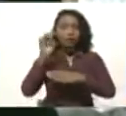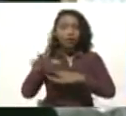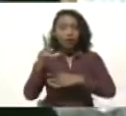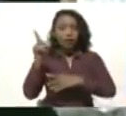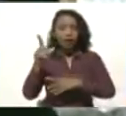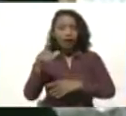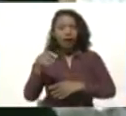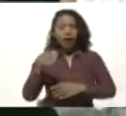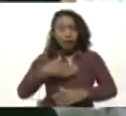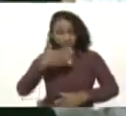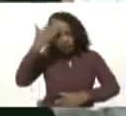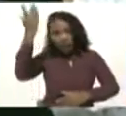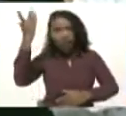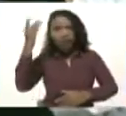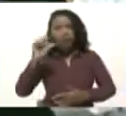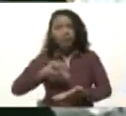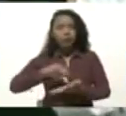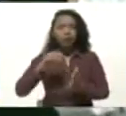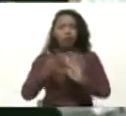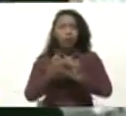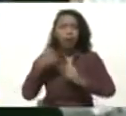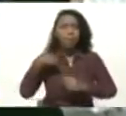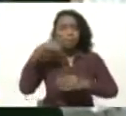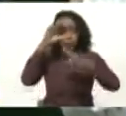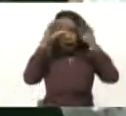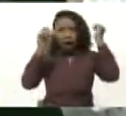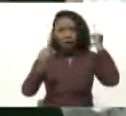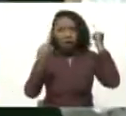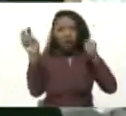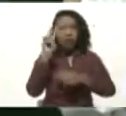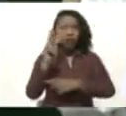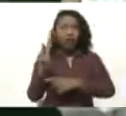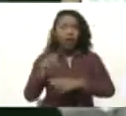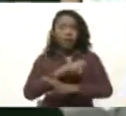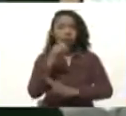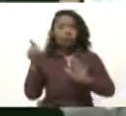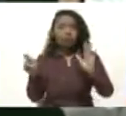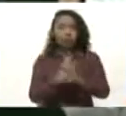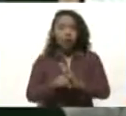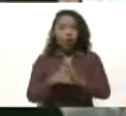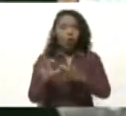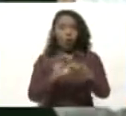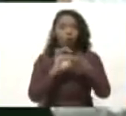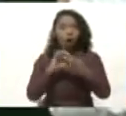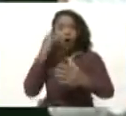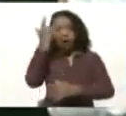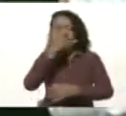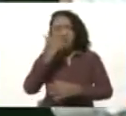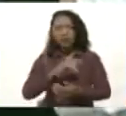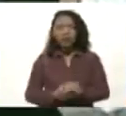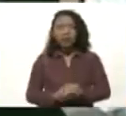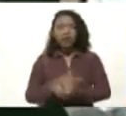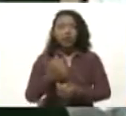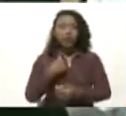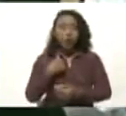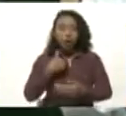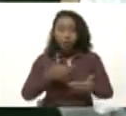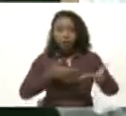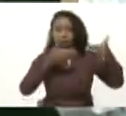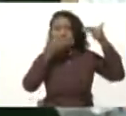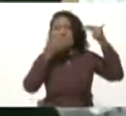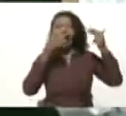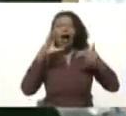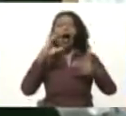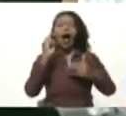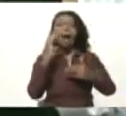desde abril 2018 y embajador de Venezuela plenipotenciario alterno ante la Unión Africana. Fui secuestrado por Cabo Verde